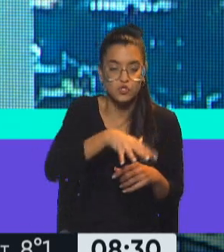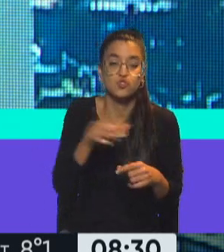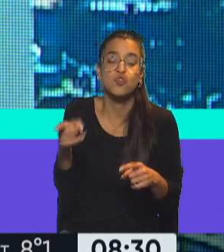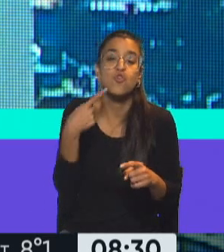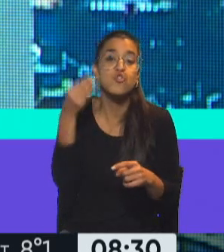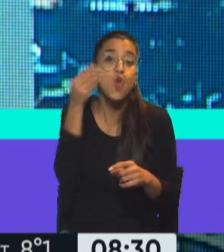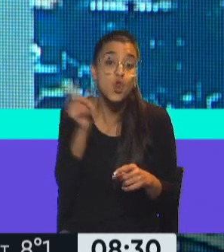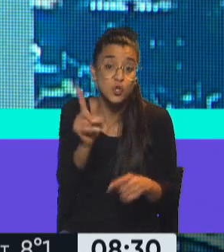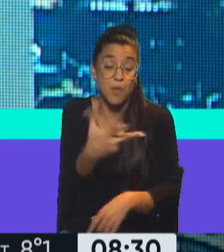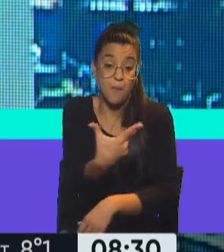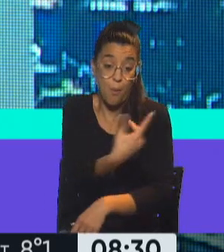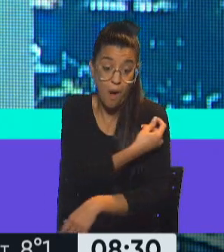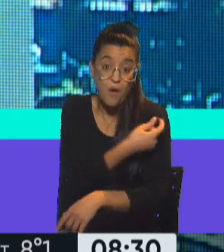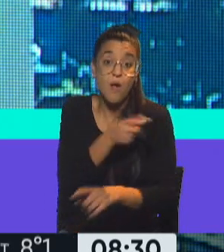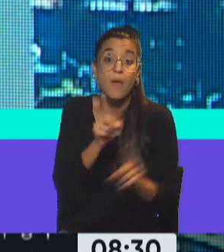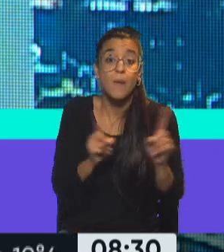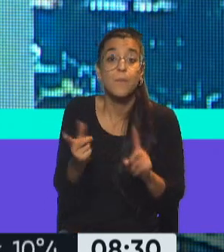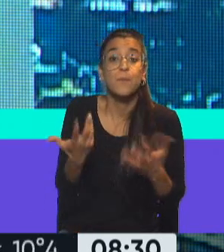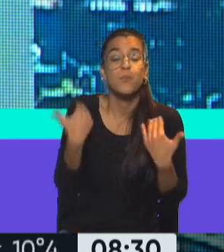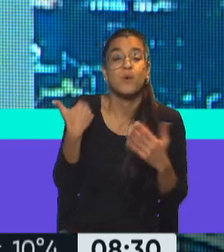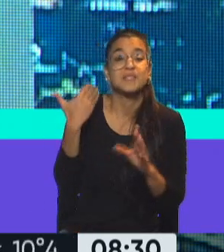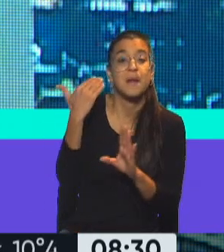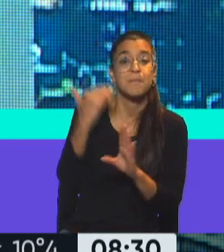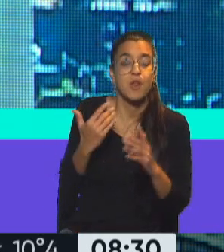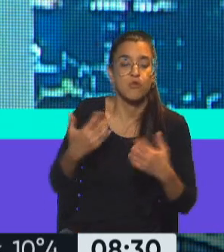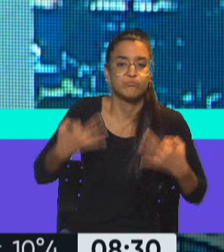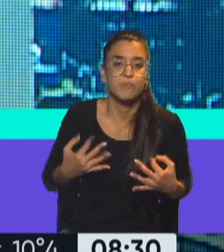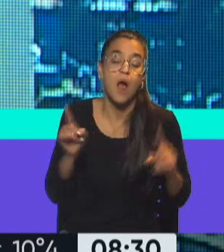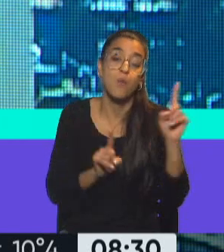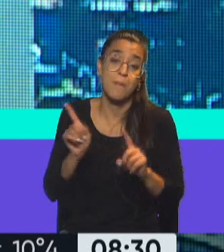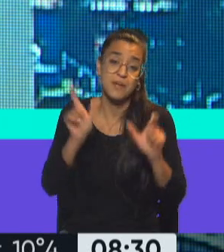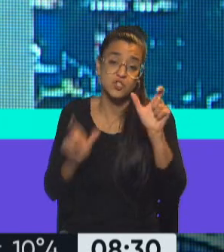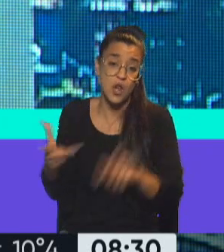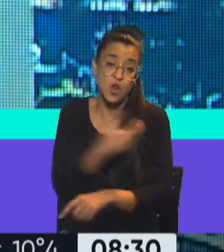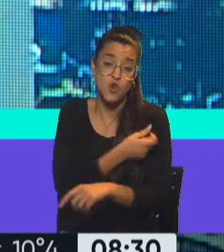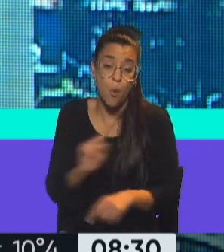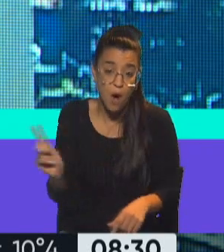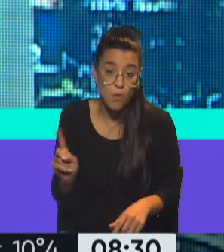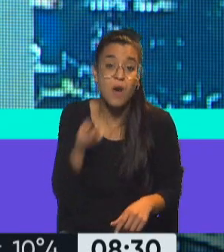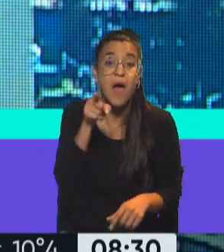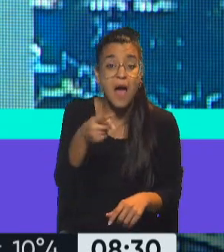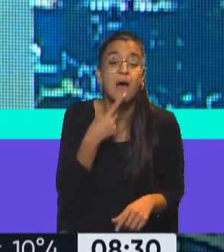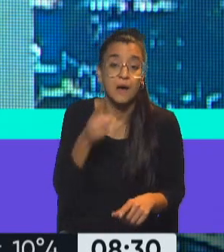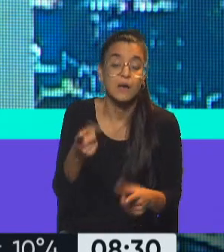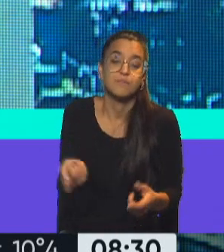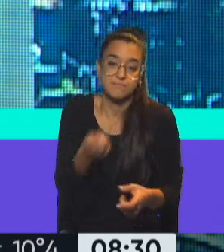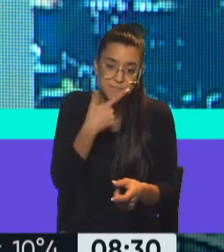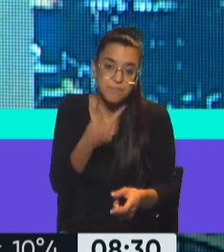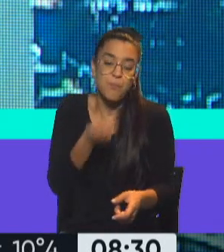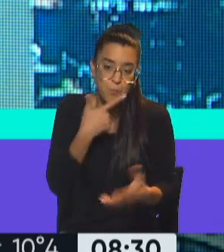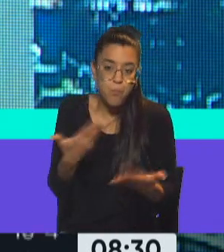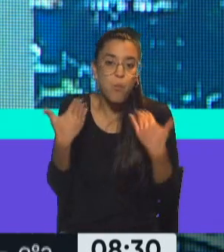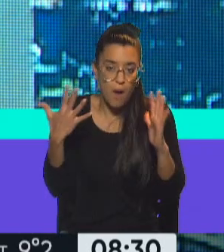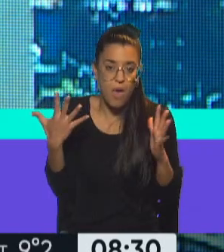nos olvidemos que la vacuna en algunos casos puede ser menos efectiva, o que hay gente no vacunada, y en esas circunstancias la droga podría